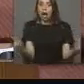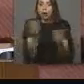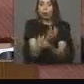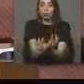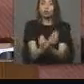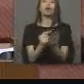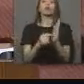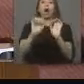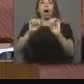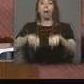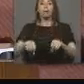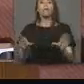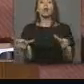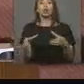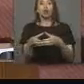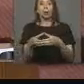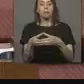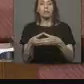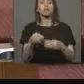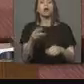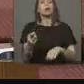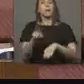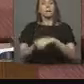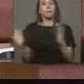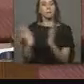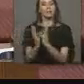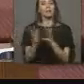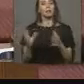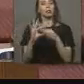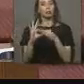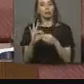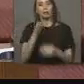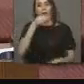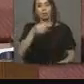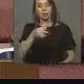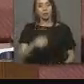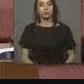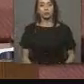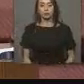aprobado en la Comisión Mixta. Señor presidente, muchas gracias. He dicho.